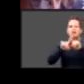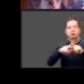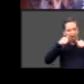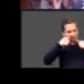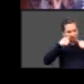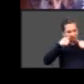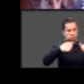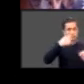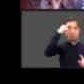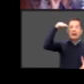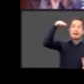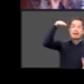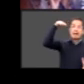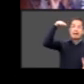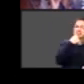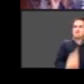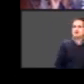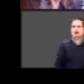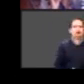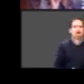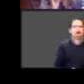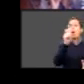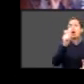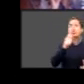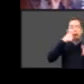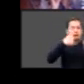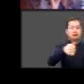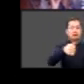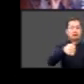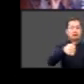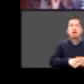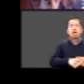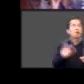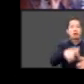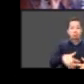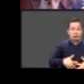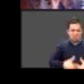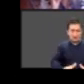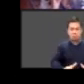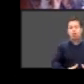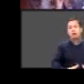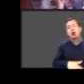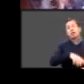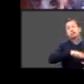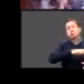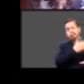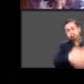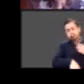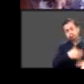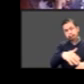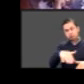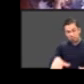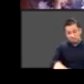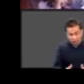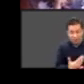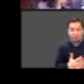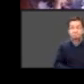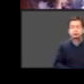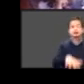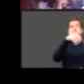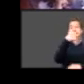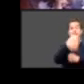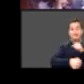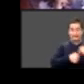desde el vientre materno hasta que cumplen seis años para garantizar el ejercicio pleno de sus derechos